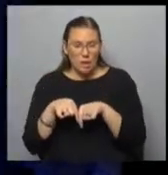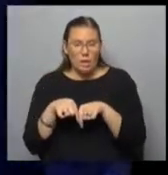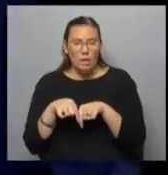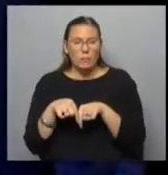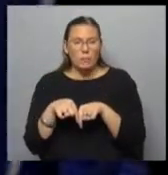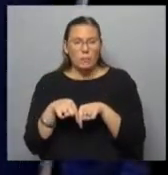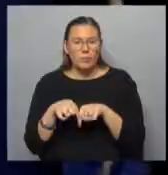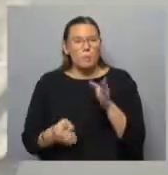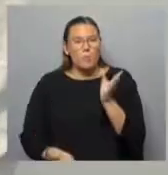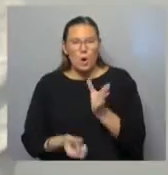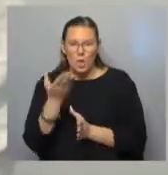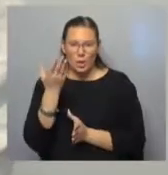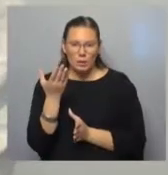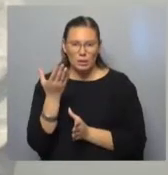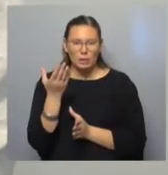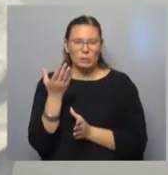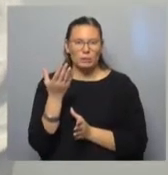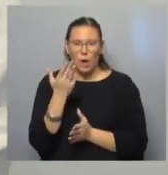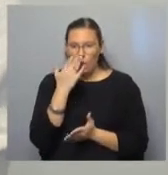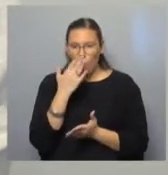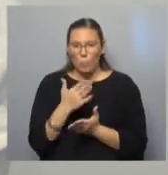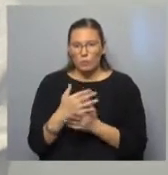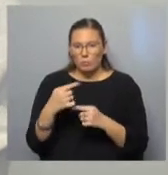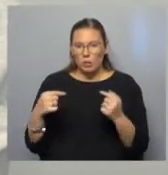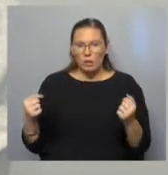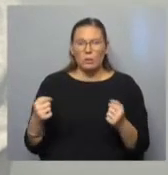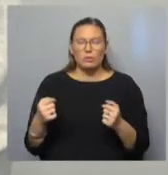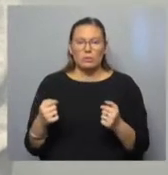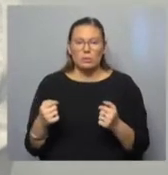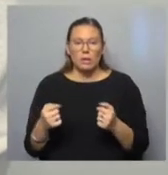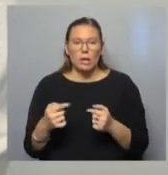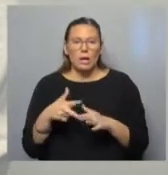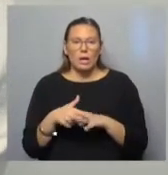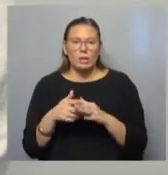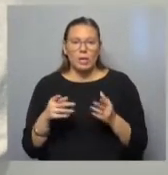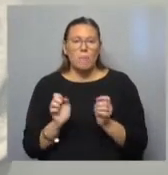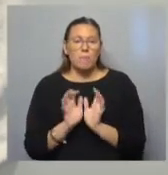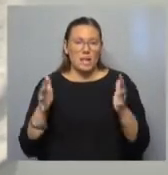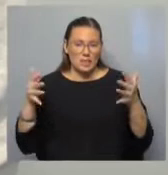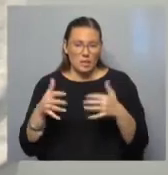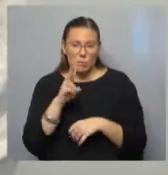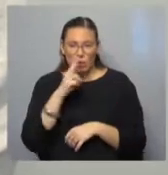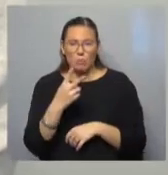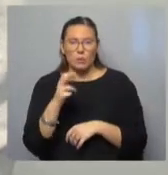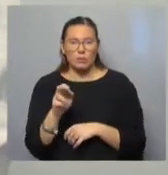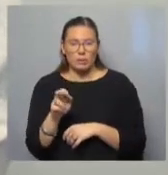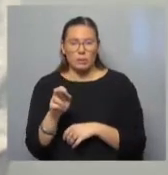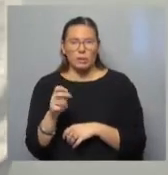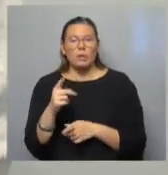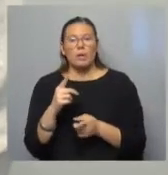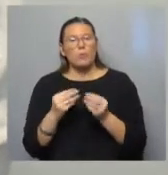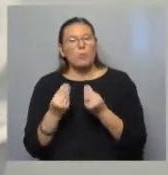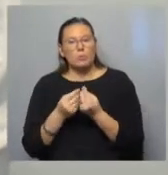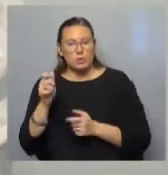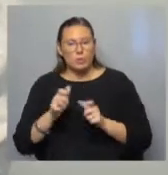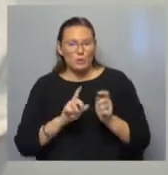sala moderna que de última generación que se inauguró en pandemia en el 2020. Entonces mucha